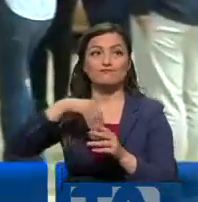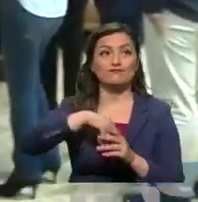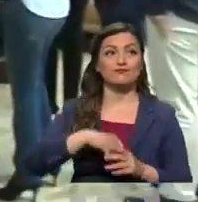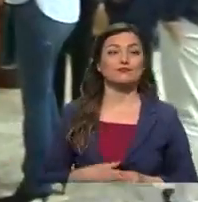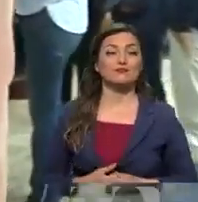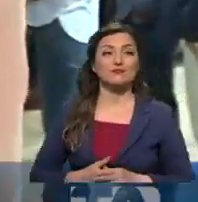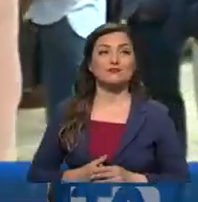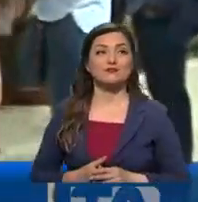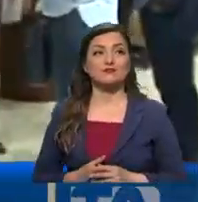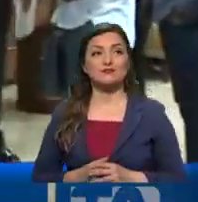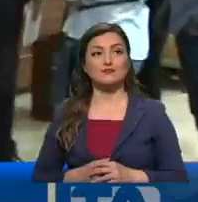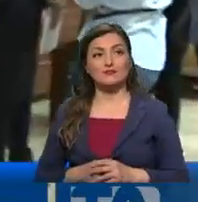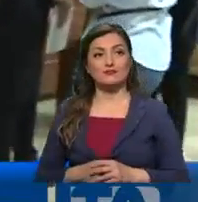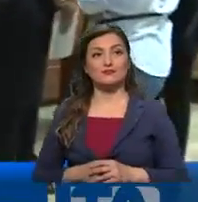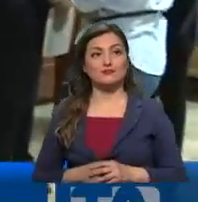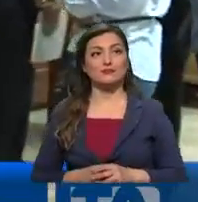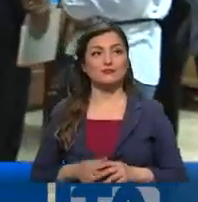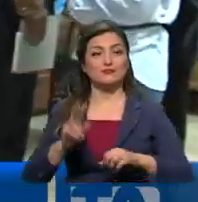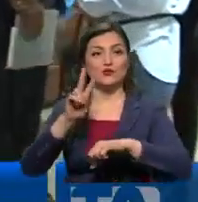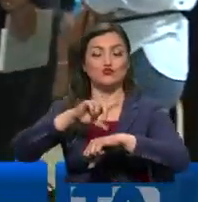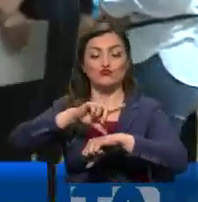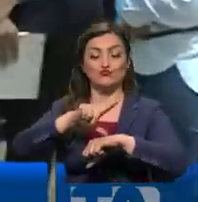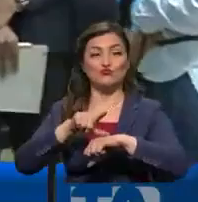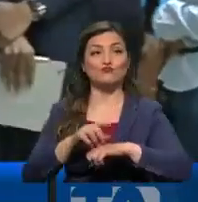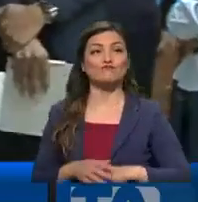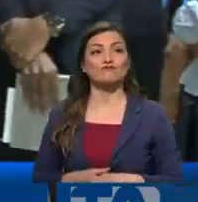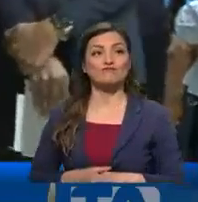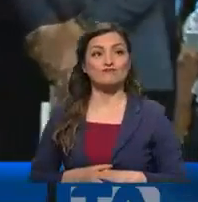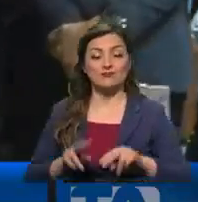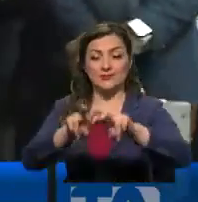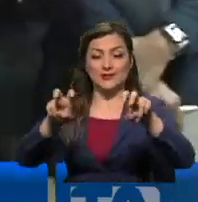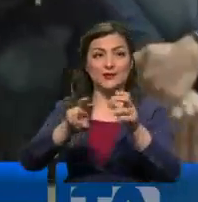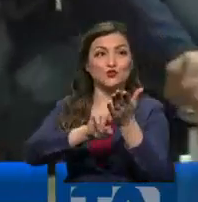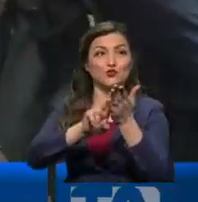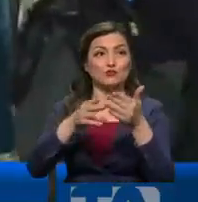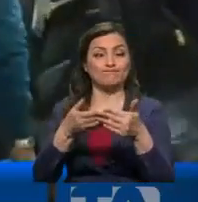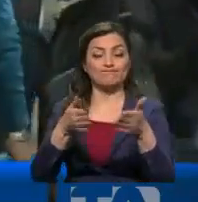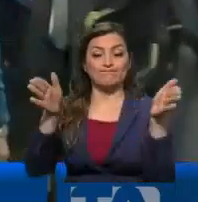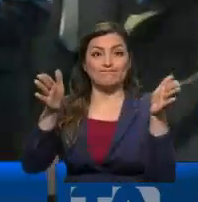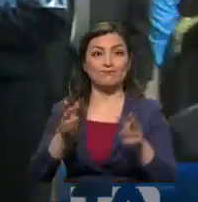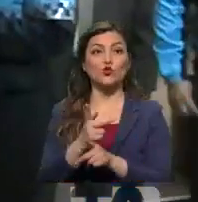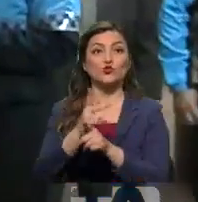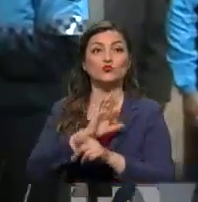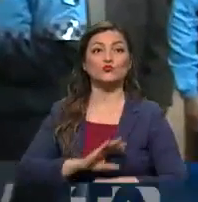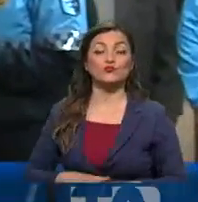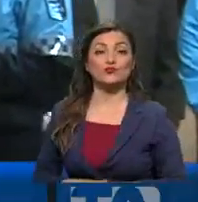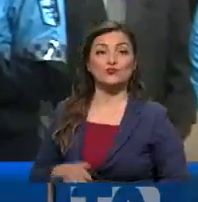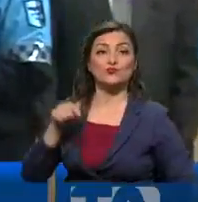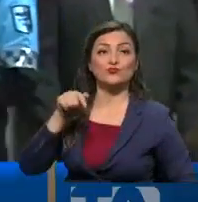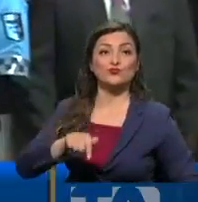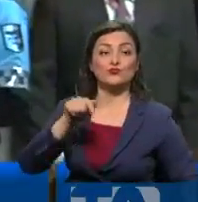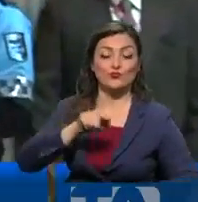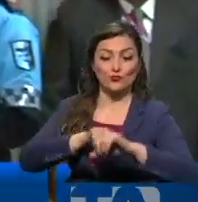Quito. Hace pocos minutos, hace menos de 2 minutos, acaban de abrir también ya la sala de sesiones del Consejo Metropolitano de Quito, en donde hoy a